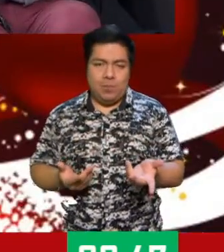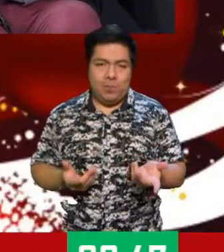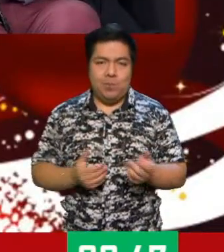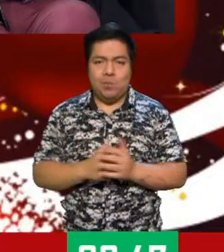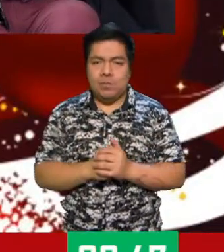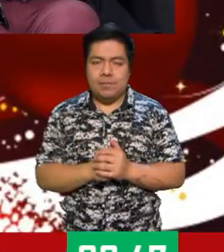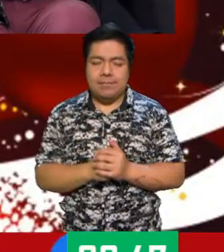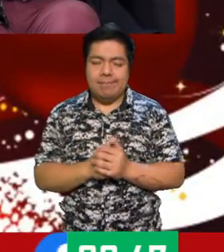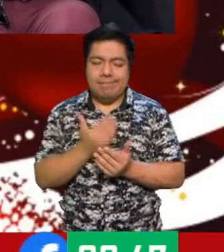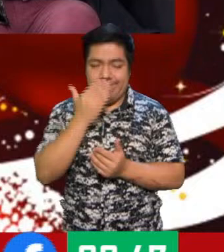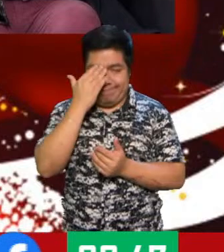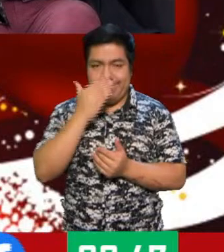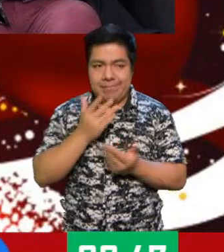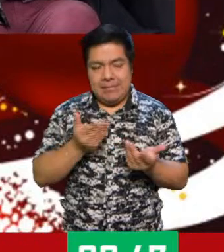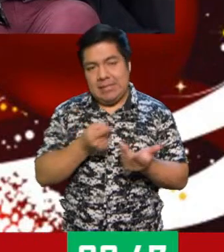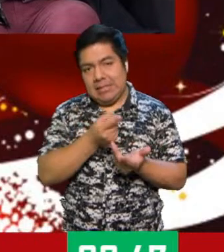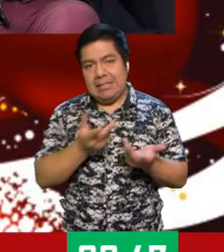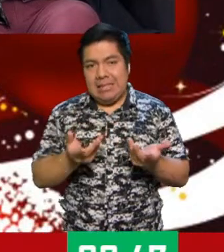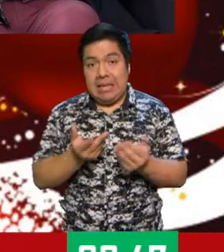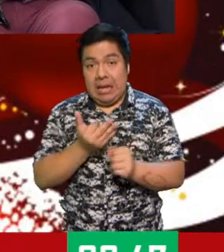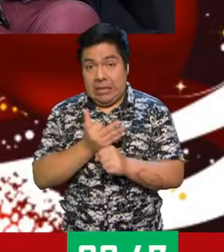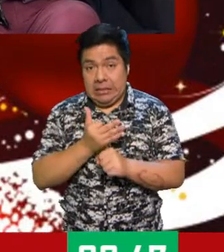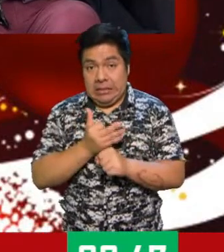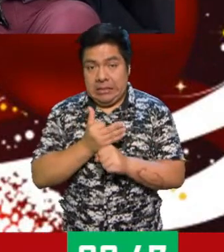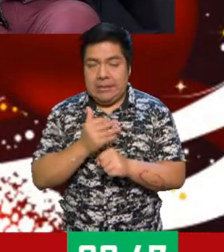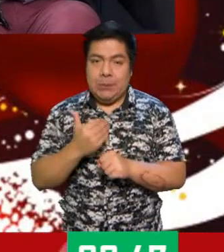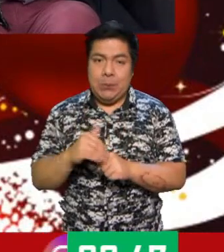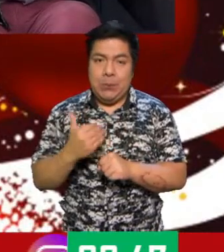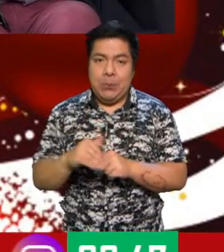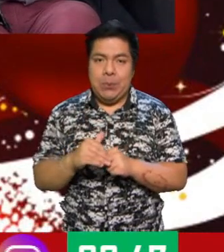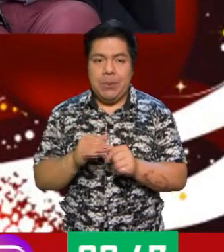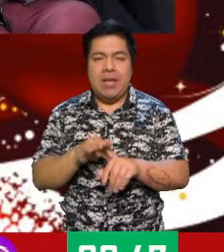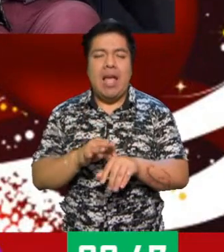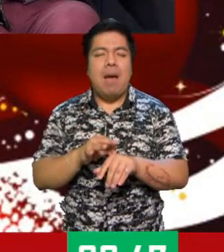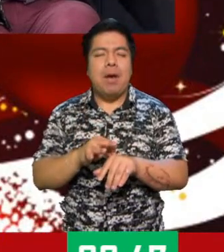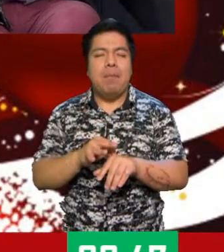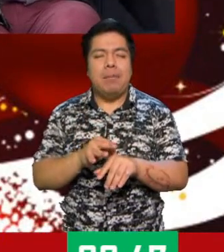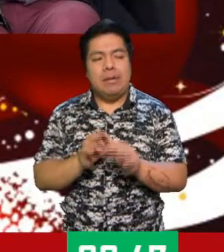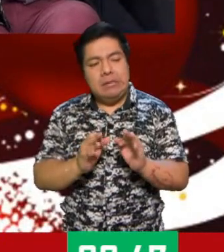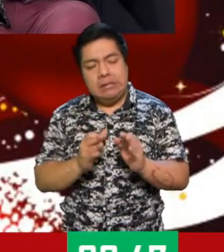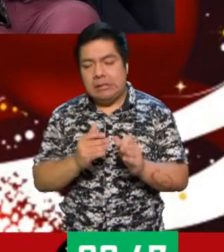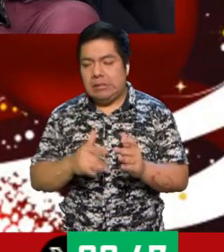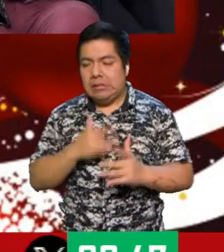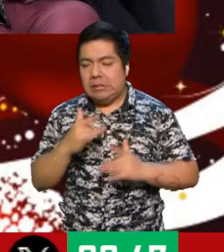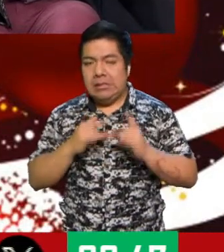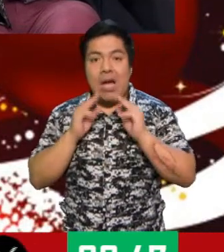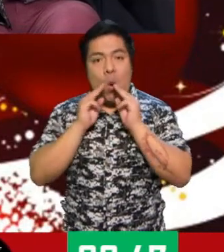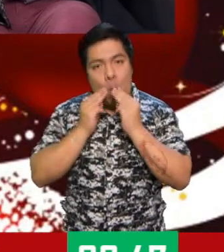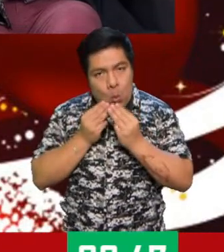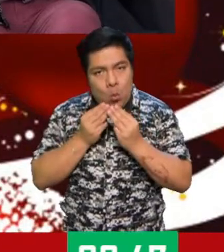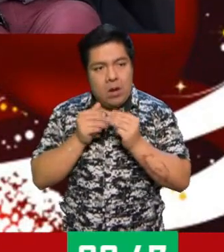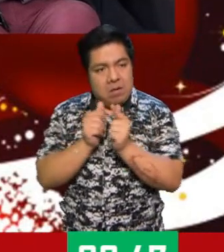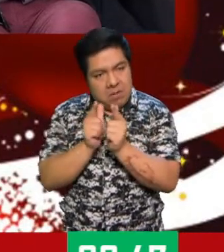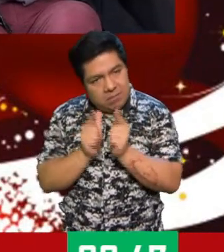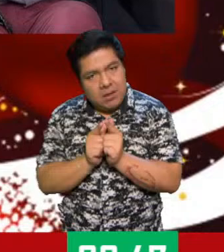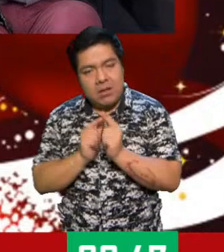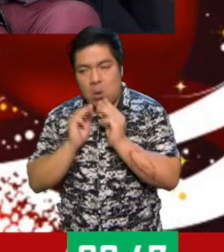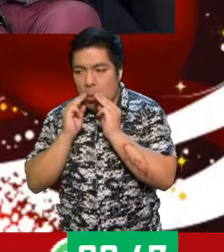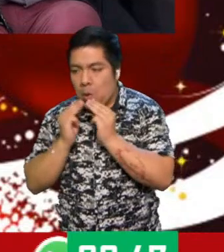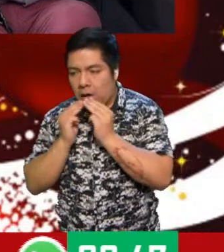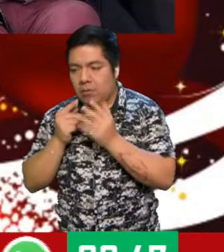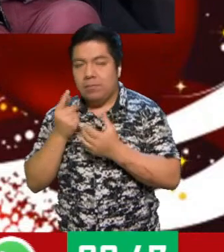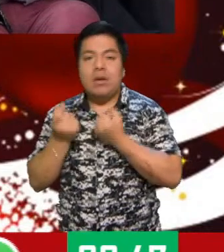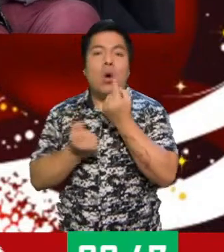no hay duda de que nos enfrentamos a una realidad donde el crimen organizado, junto con